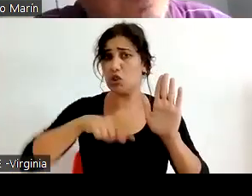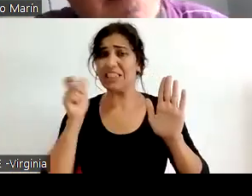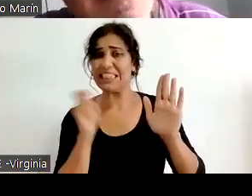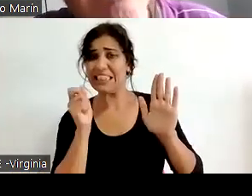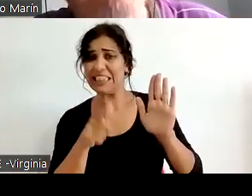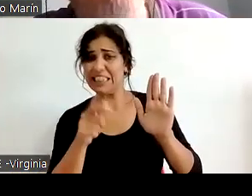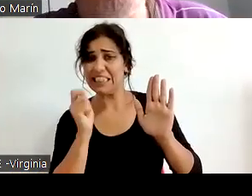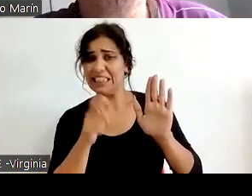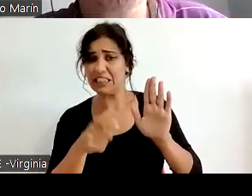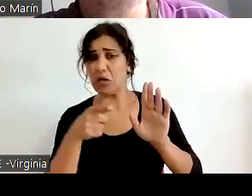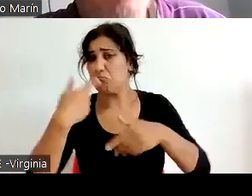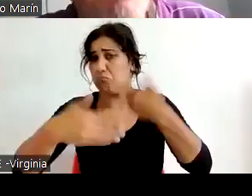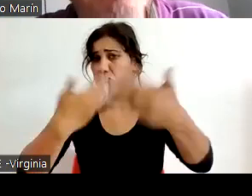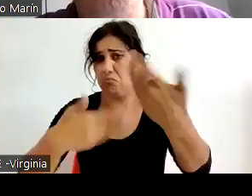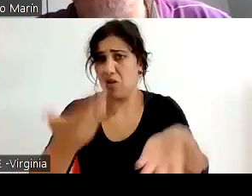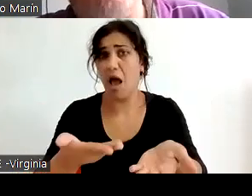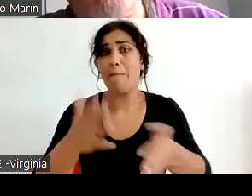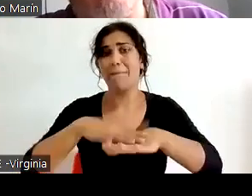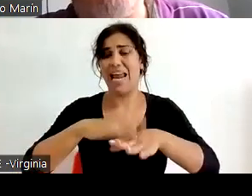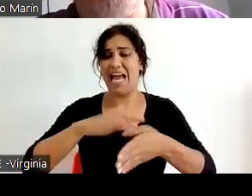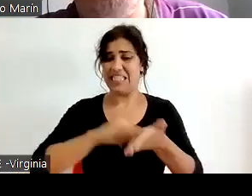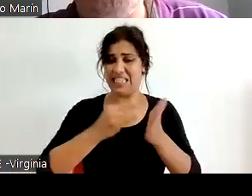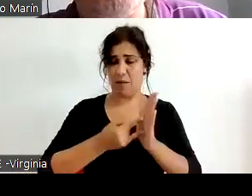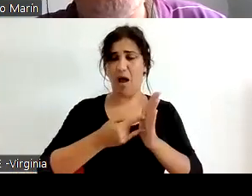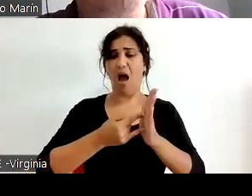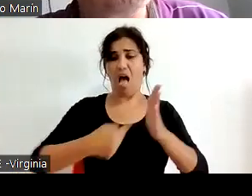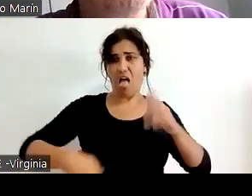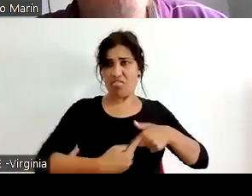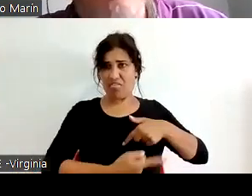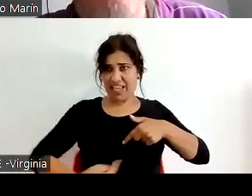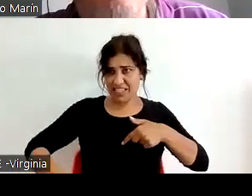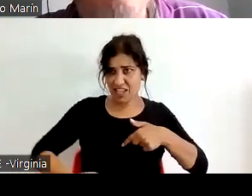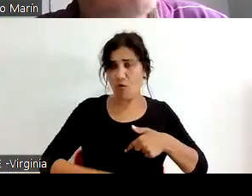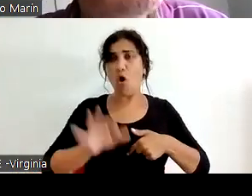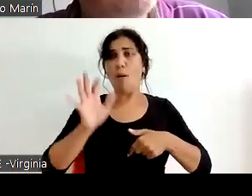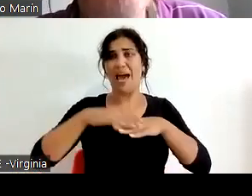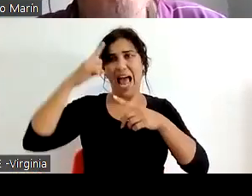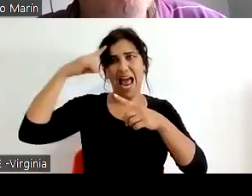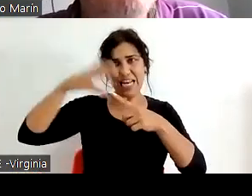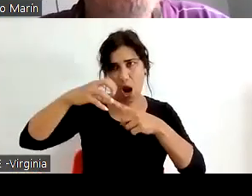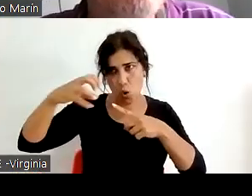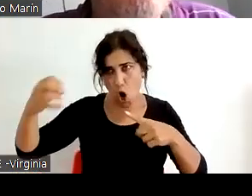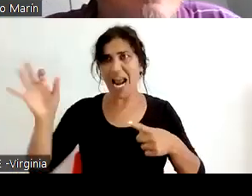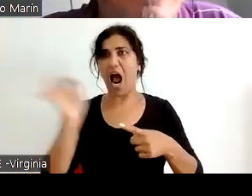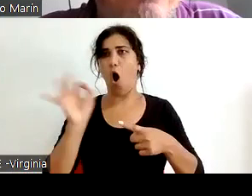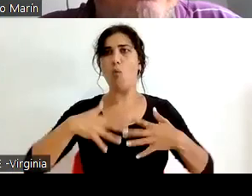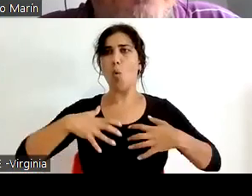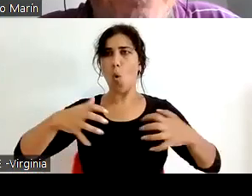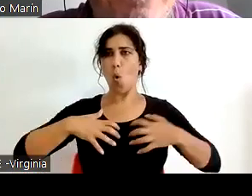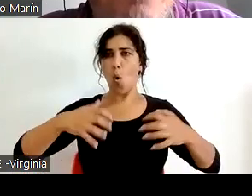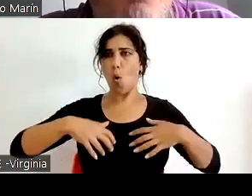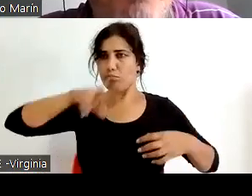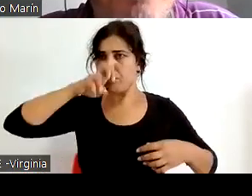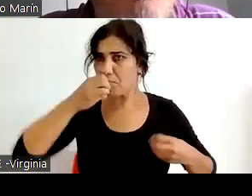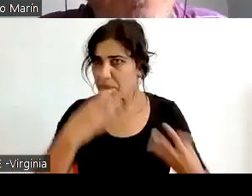nuestro sistema digestivo vaya bien, nuestro sistema neurológico funcione correctamente, nuestro sistema respiratorio nos